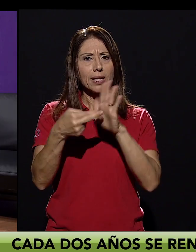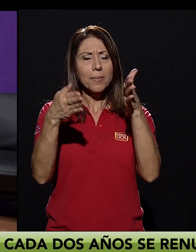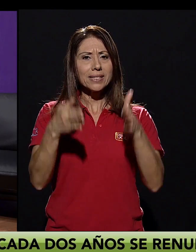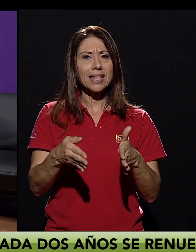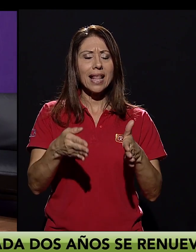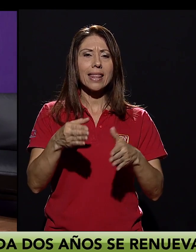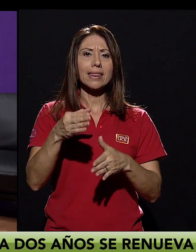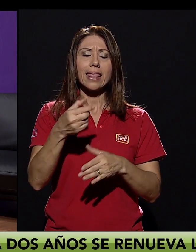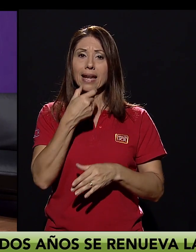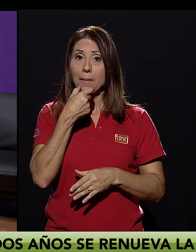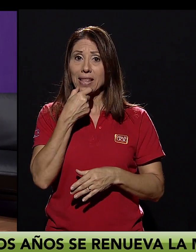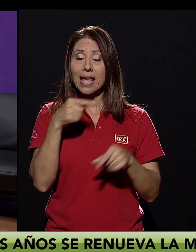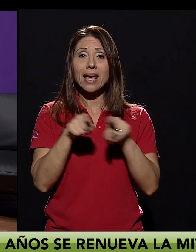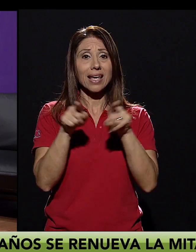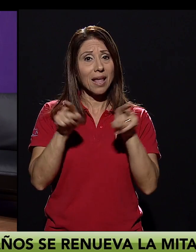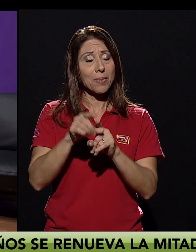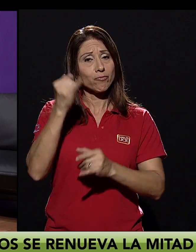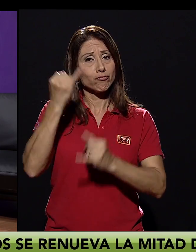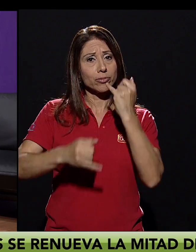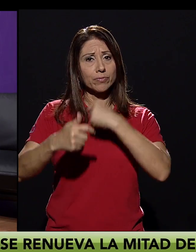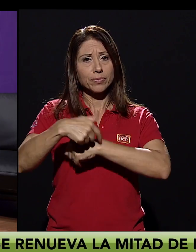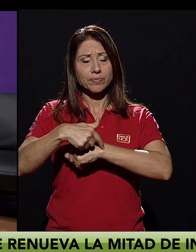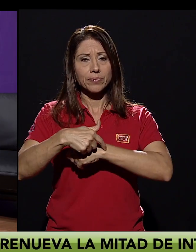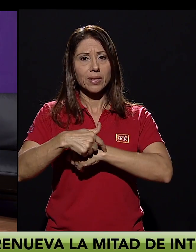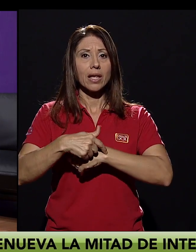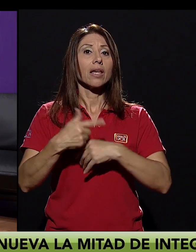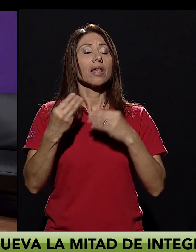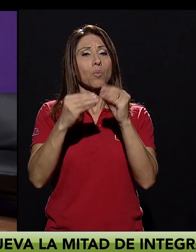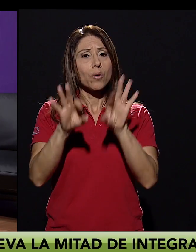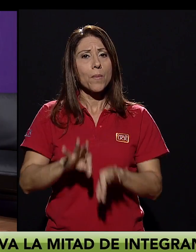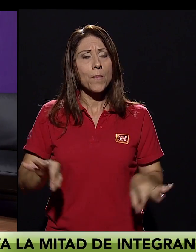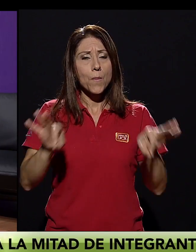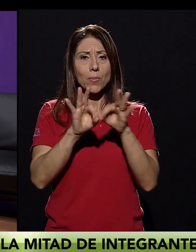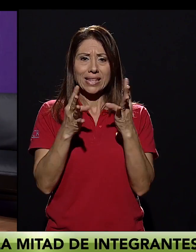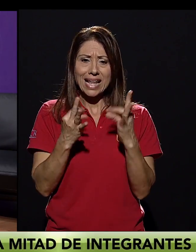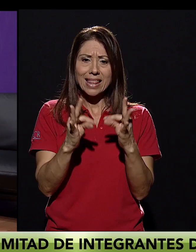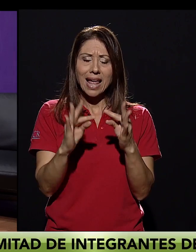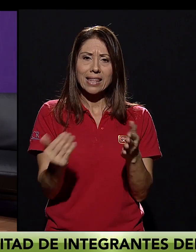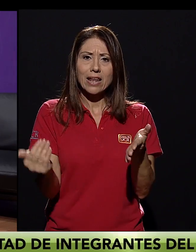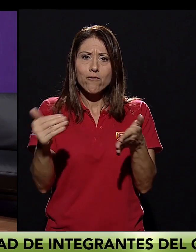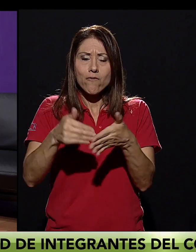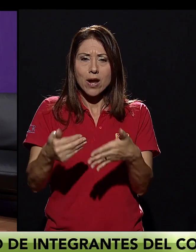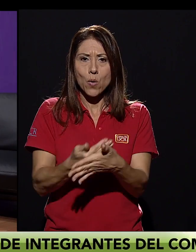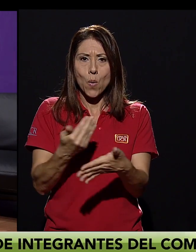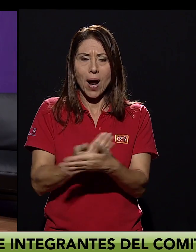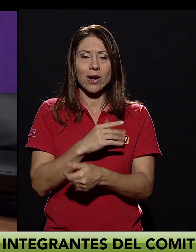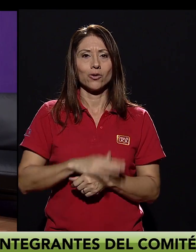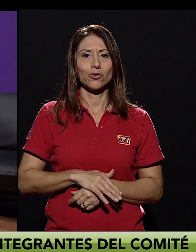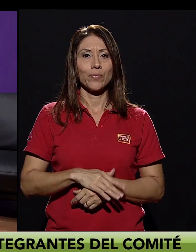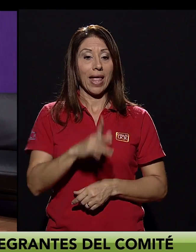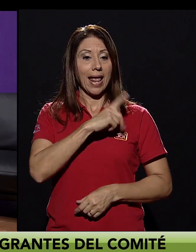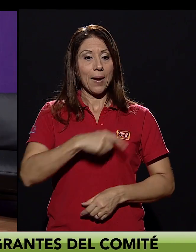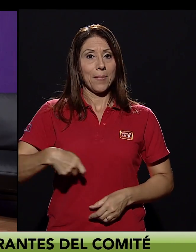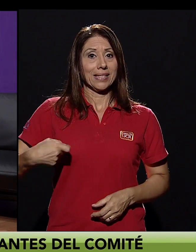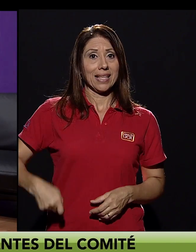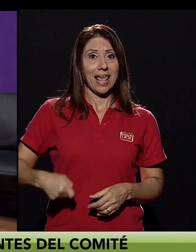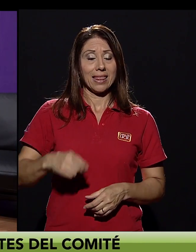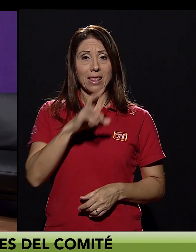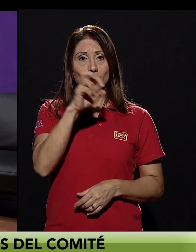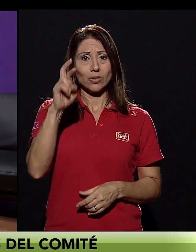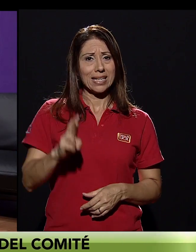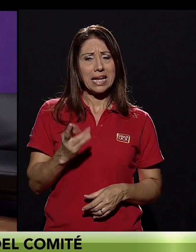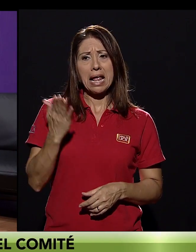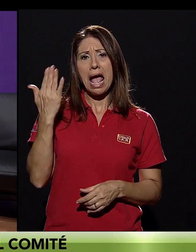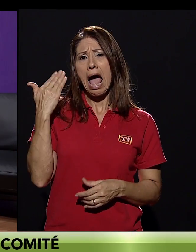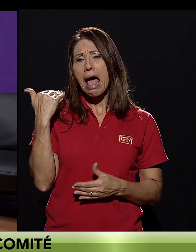representante de Gran Bretaña, que también se le vencía el periodo. Y era muy importante tratar de renovarlos. El presidente de la República